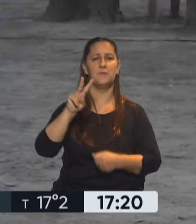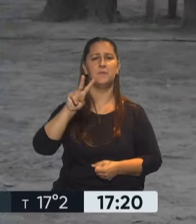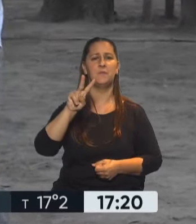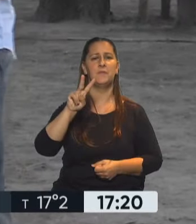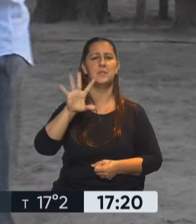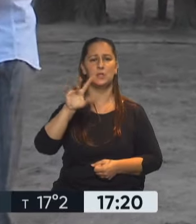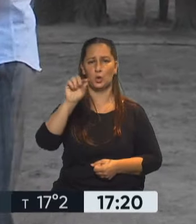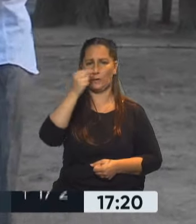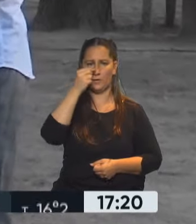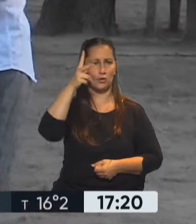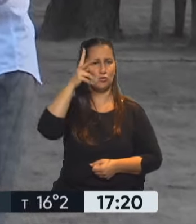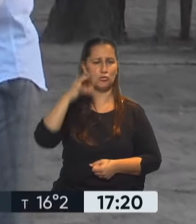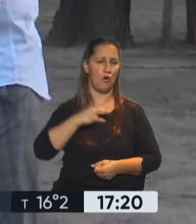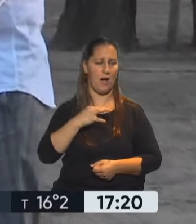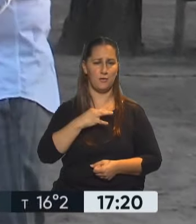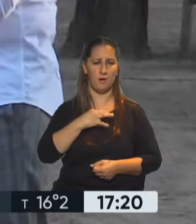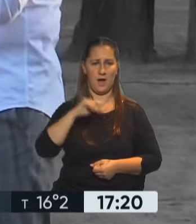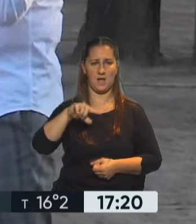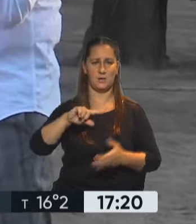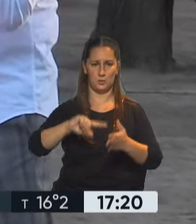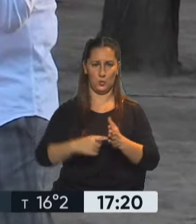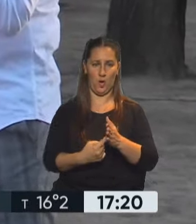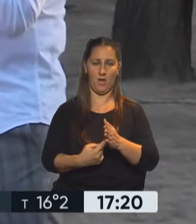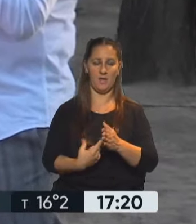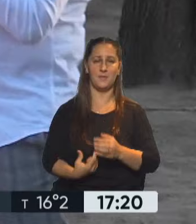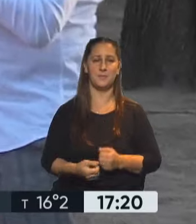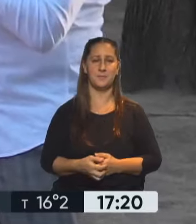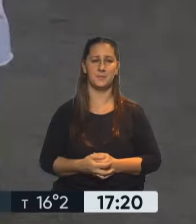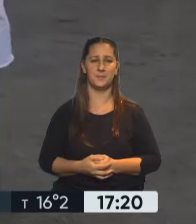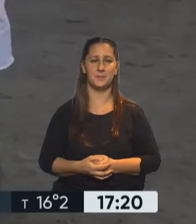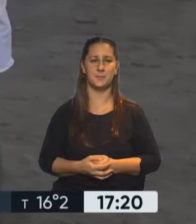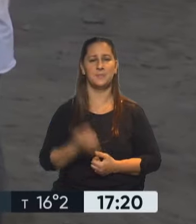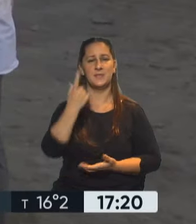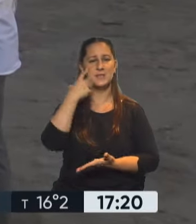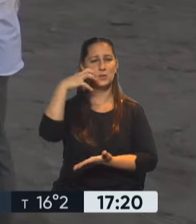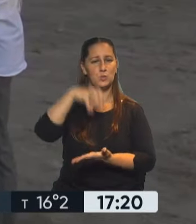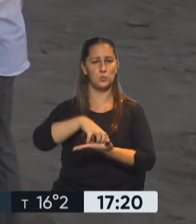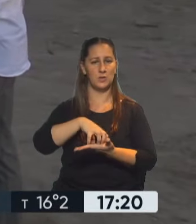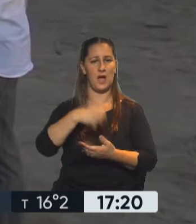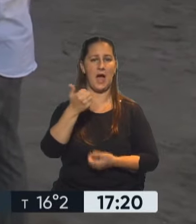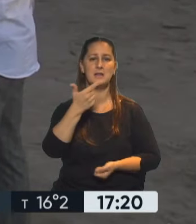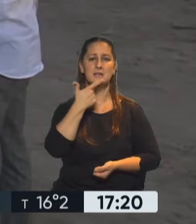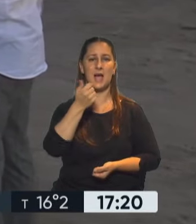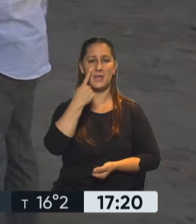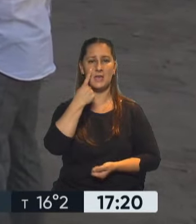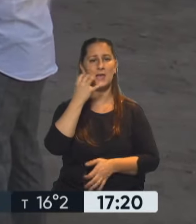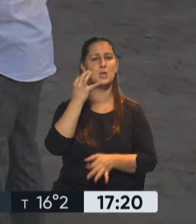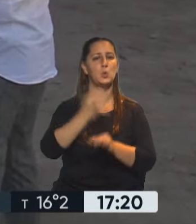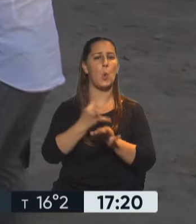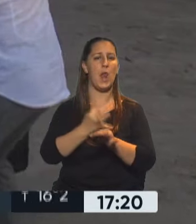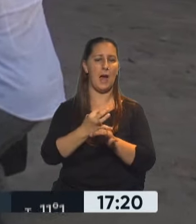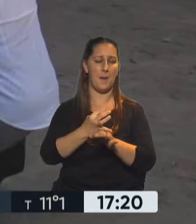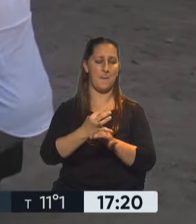28 años aquí en la ciudad de La Banda con la institución ASAIN, que es una escuela especial, en